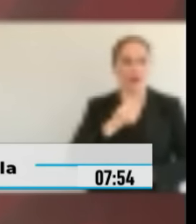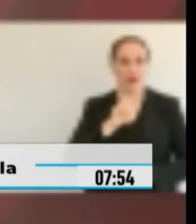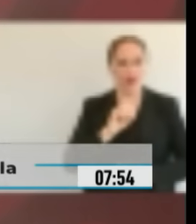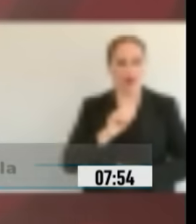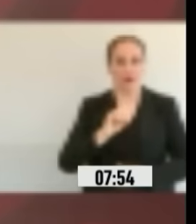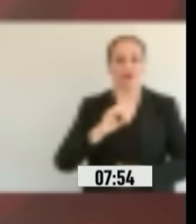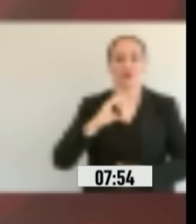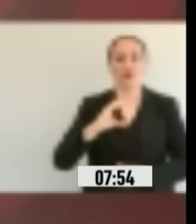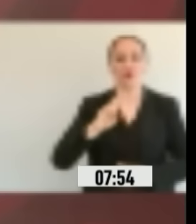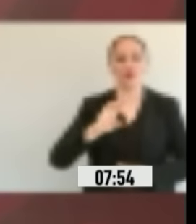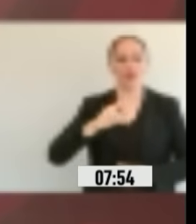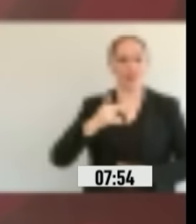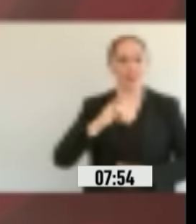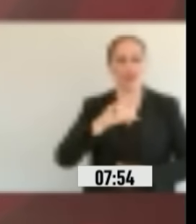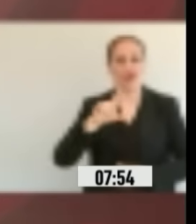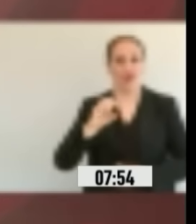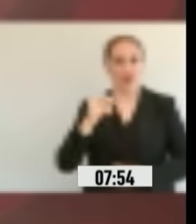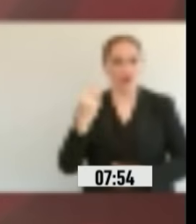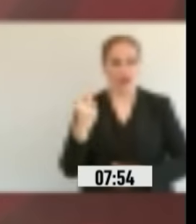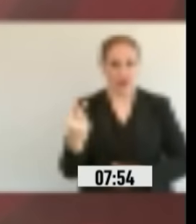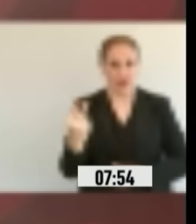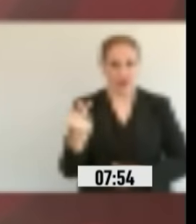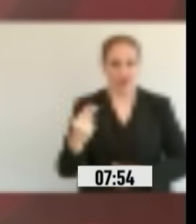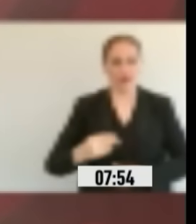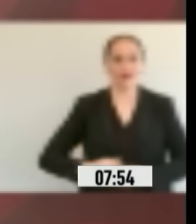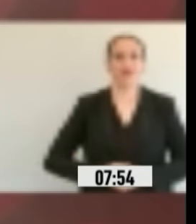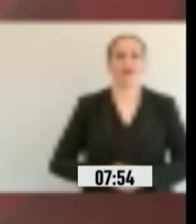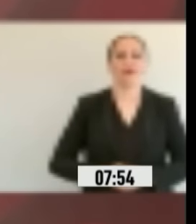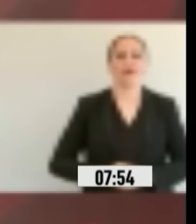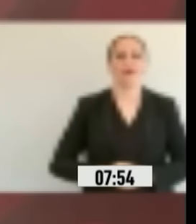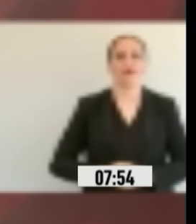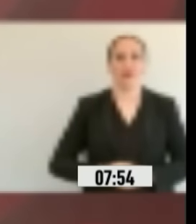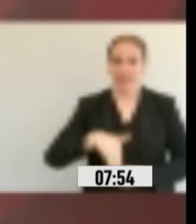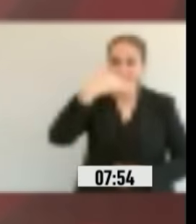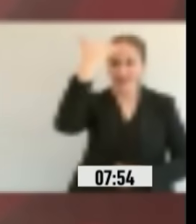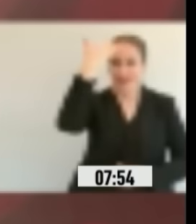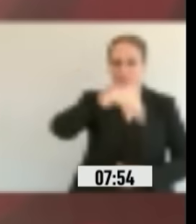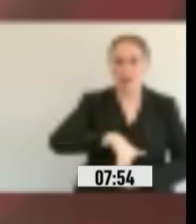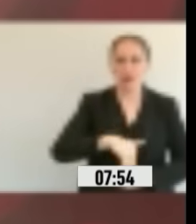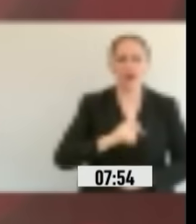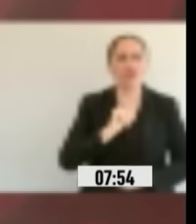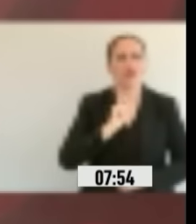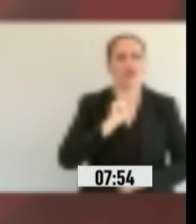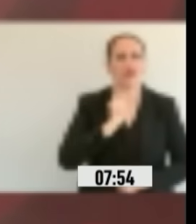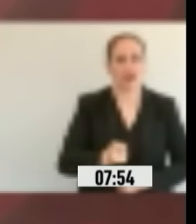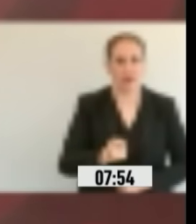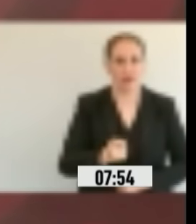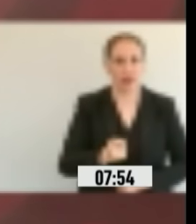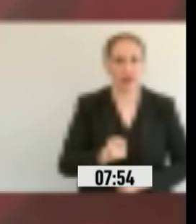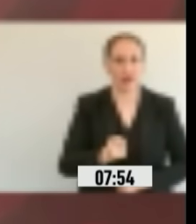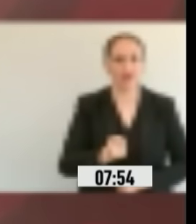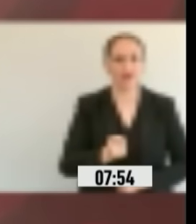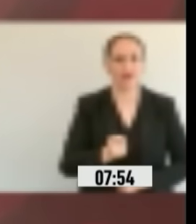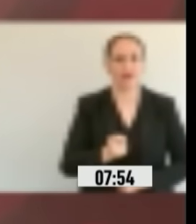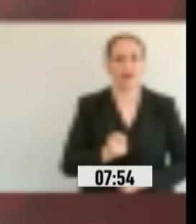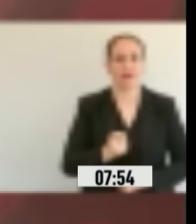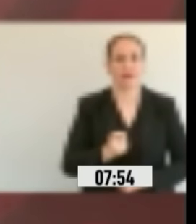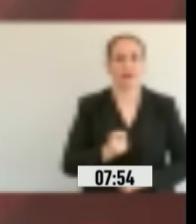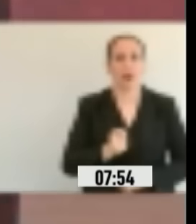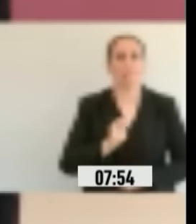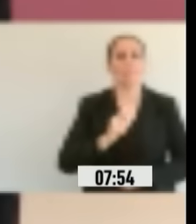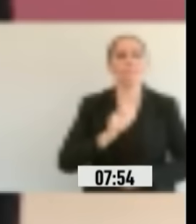desabasto del agua lo que se padeció el año pasado tomamos el